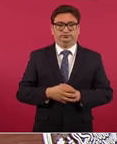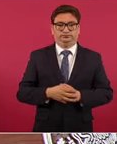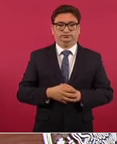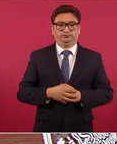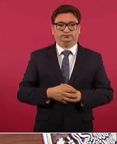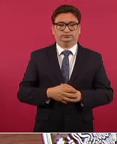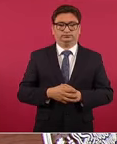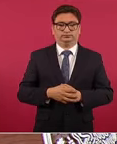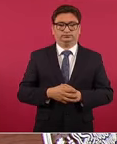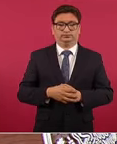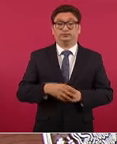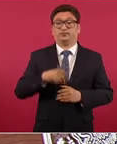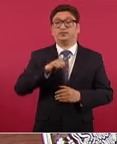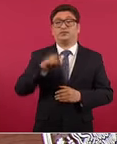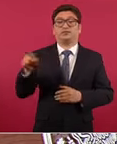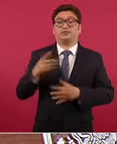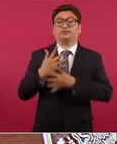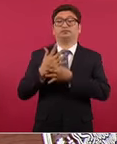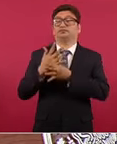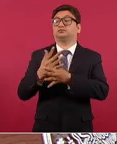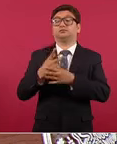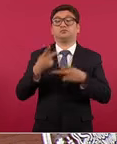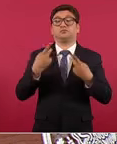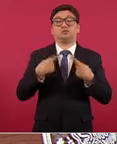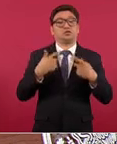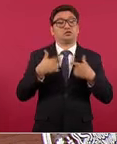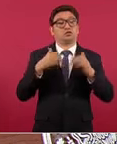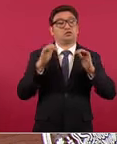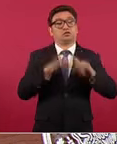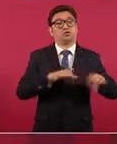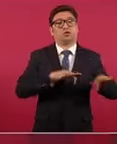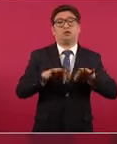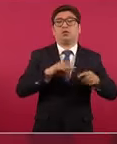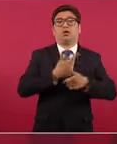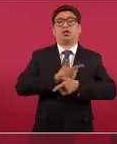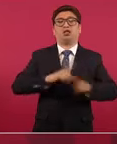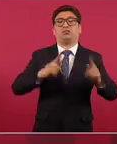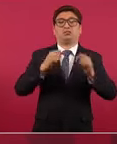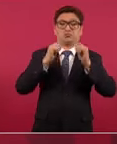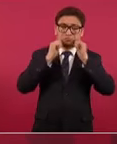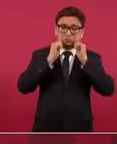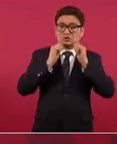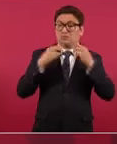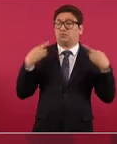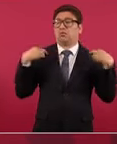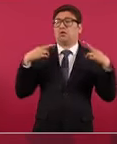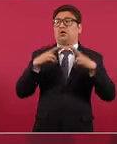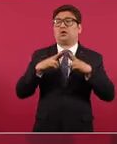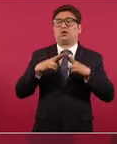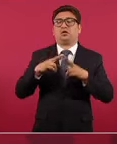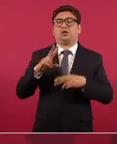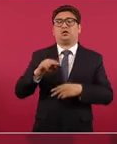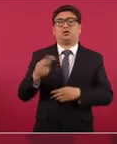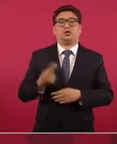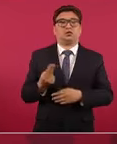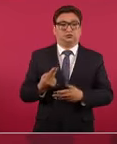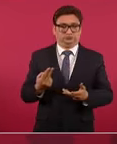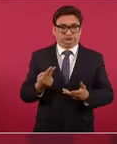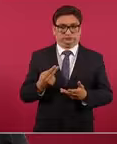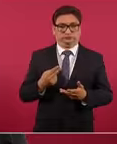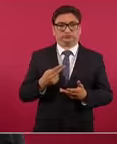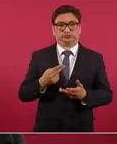de que se podría contratar a cualquiera y no necesariamente maestros y